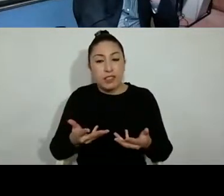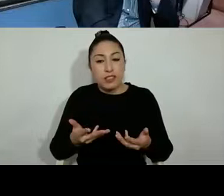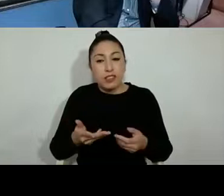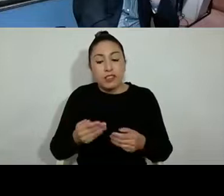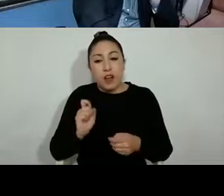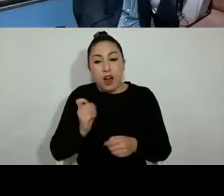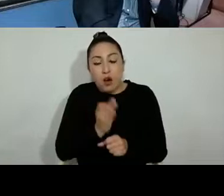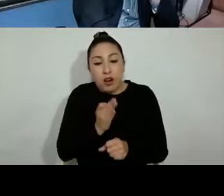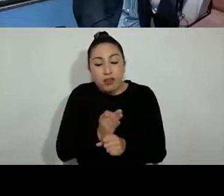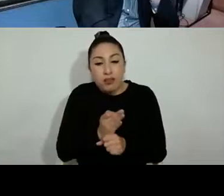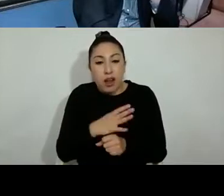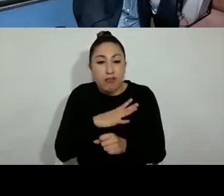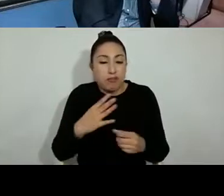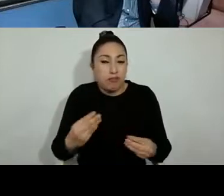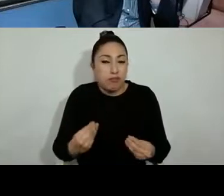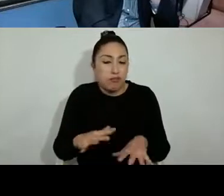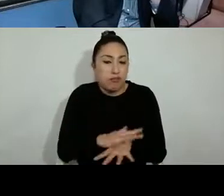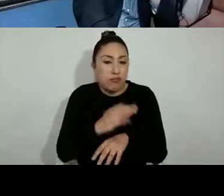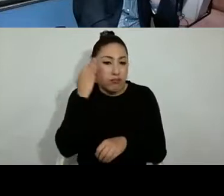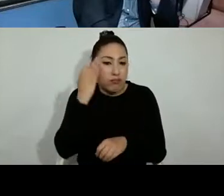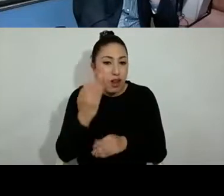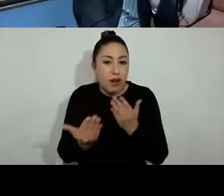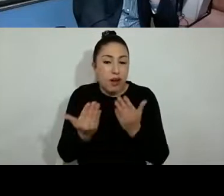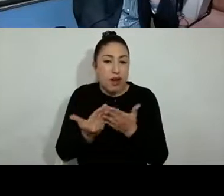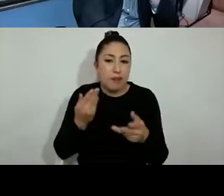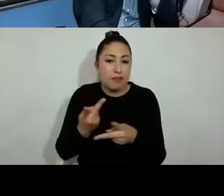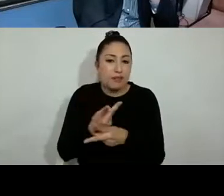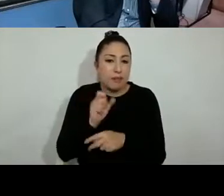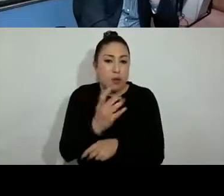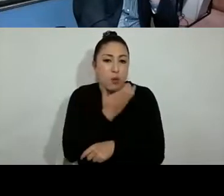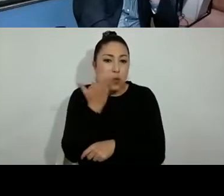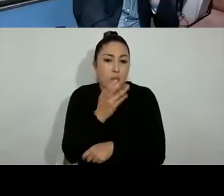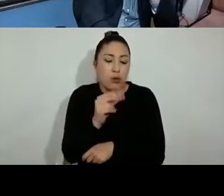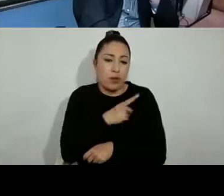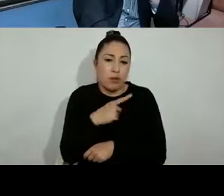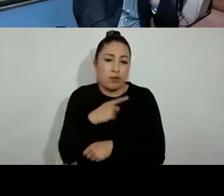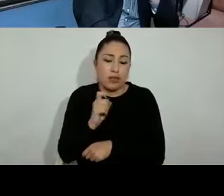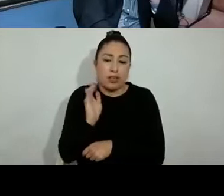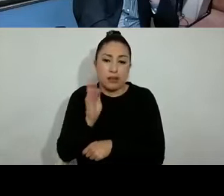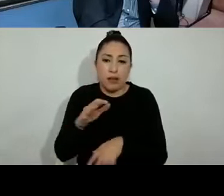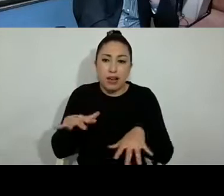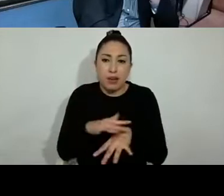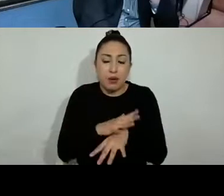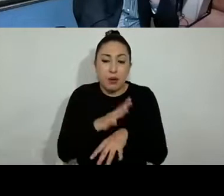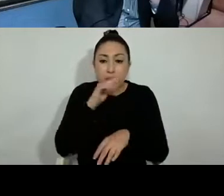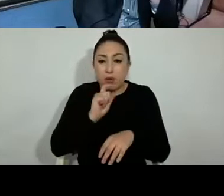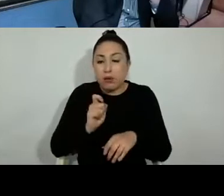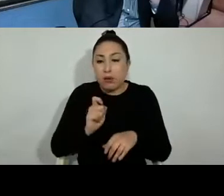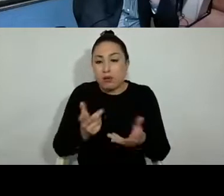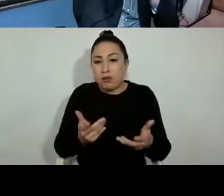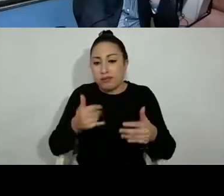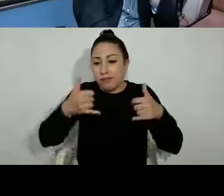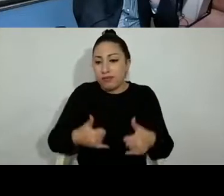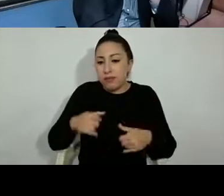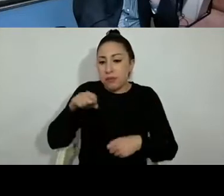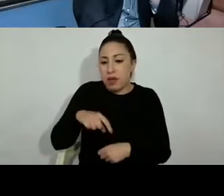actualidad diferente a la que tenemos que dar respuesta. No nos podemos dar el lujo de